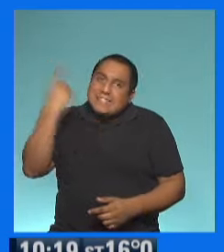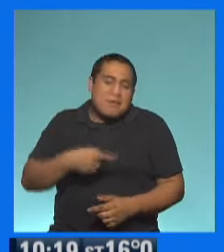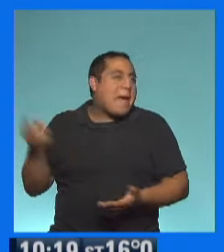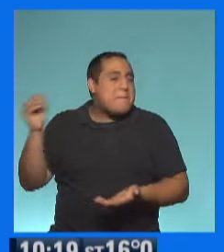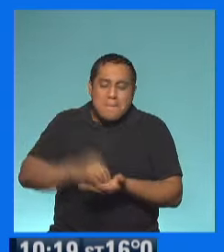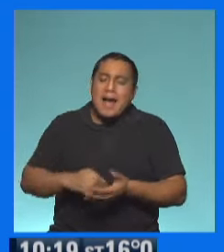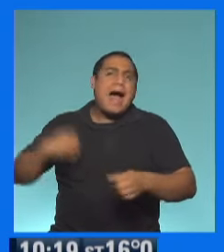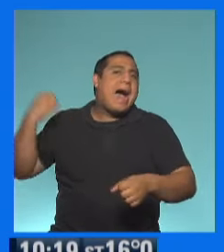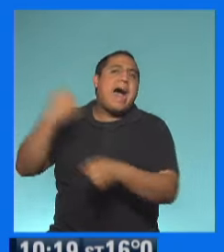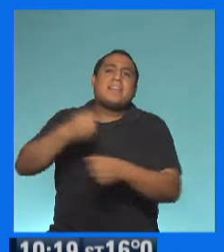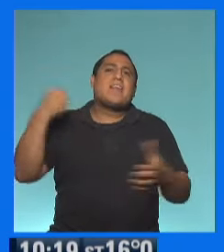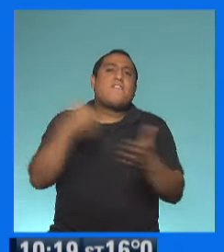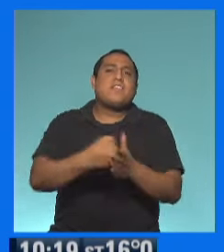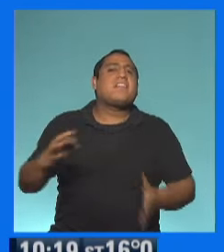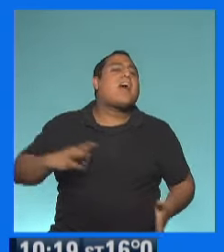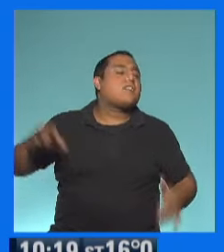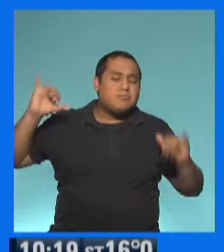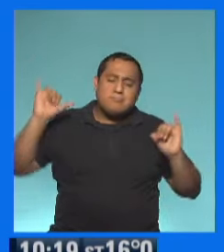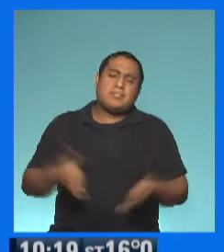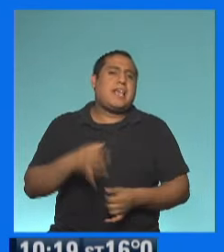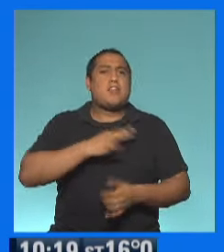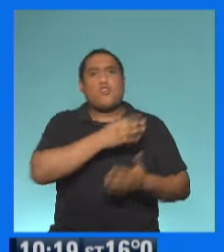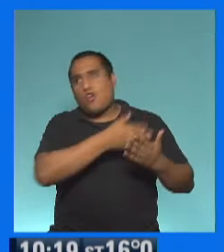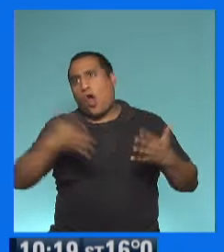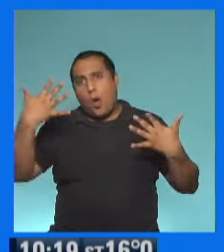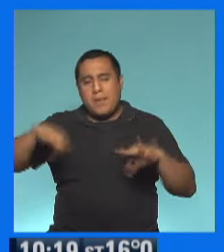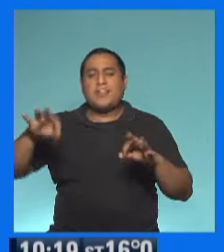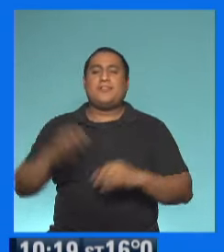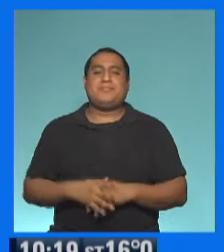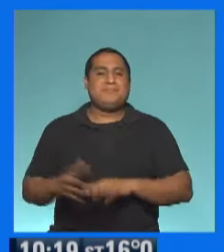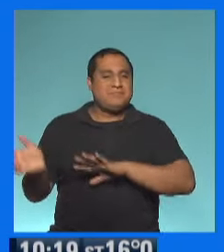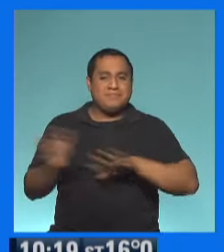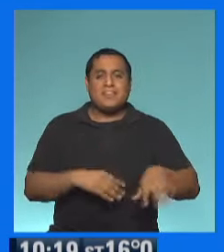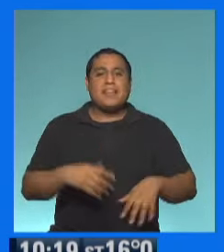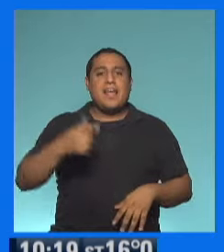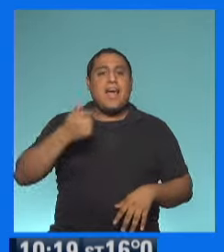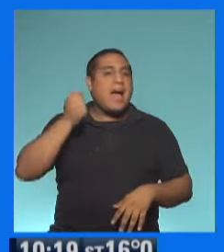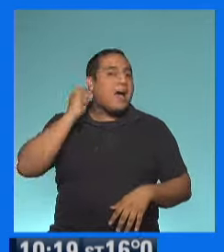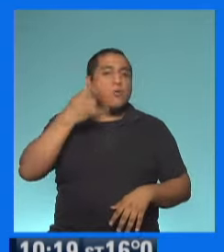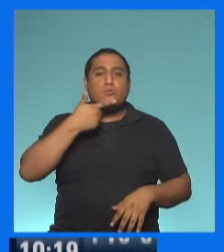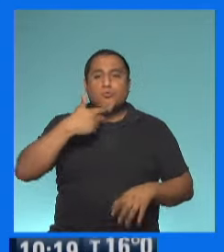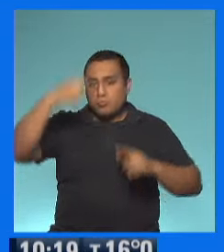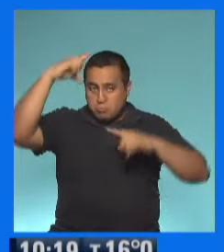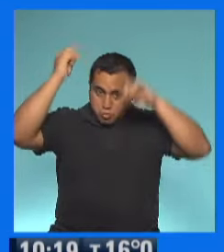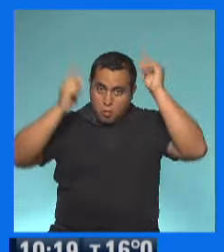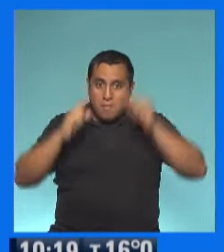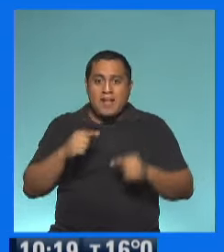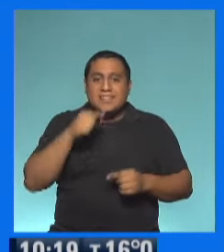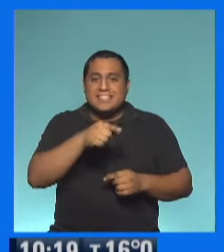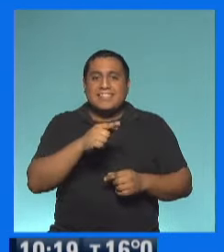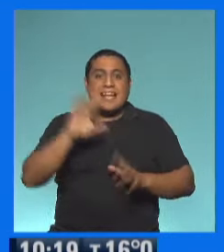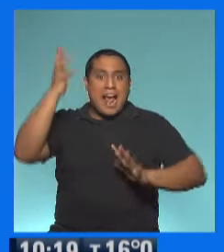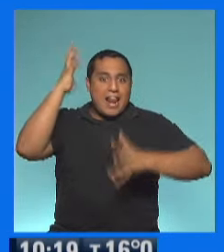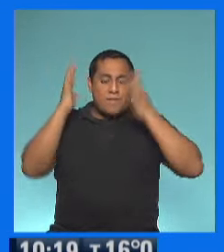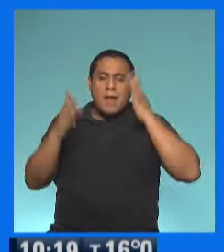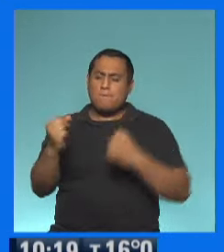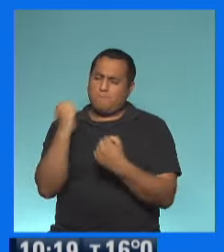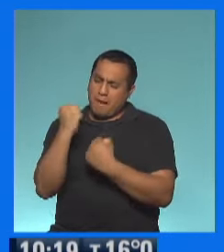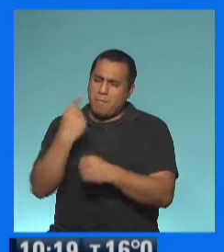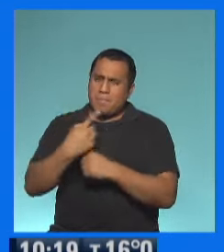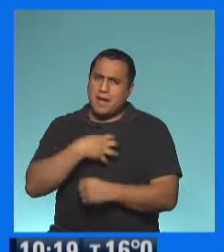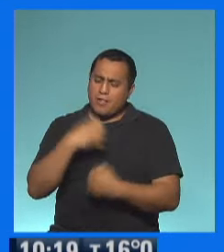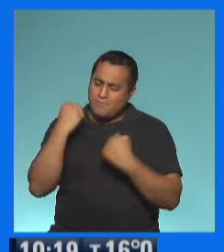año carnaval. Todo el año carnaval. A ver, ¿quién más? Agus con sus plumas de carnaval y dice, aguante primer grado. Y ayer